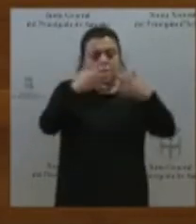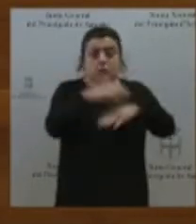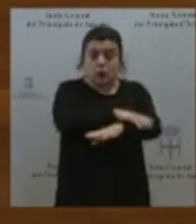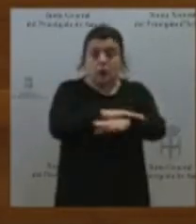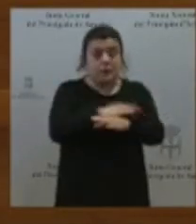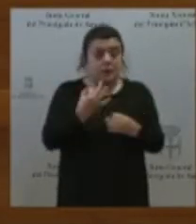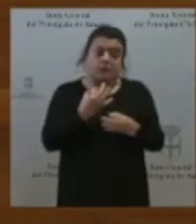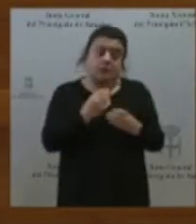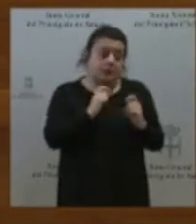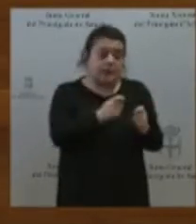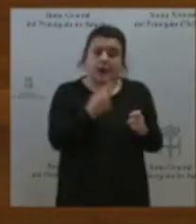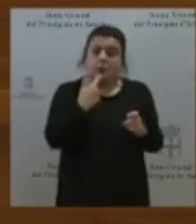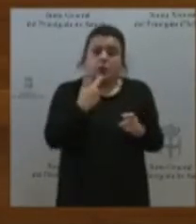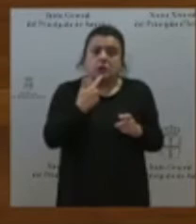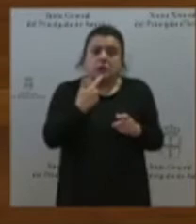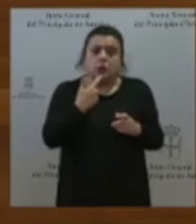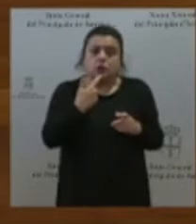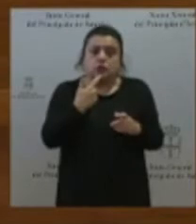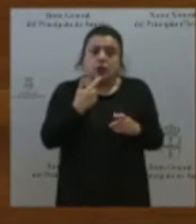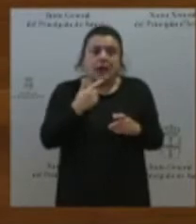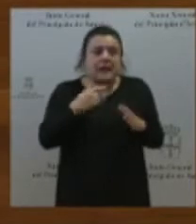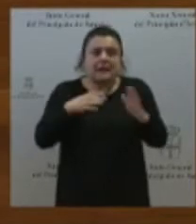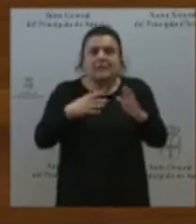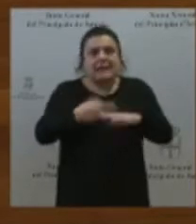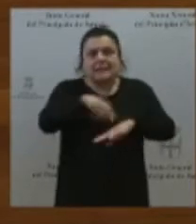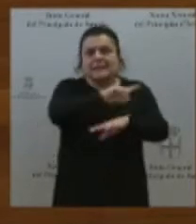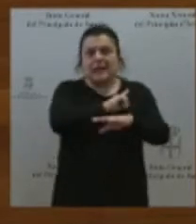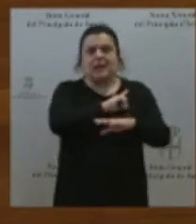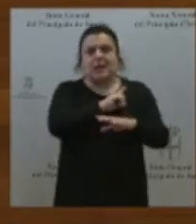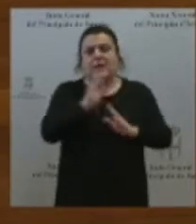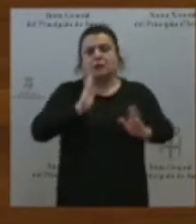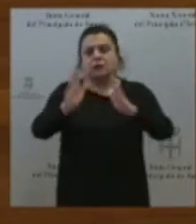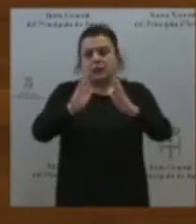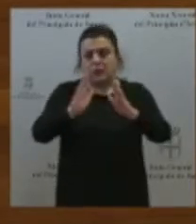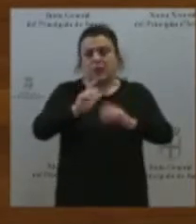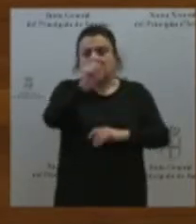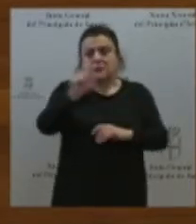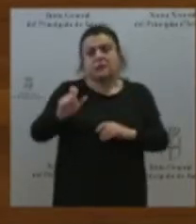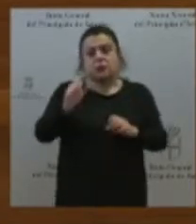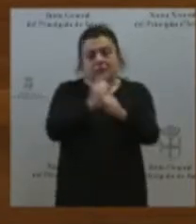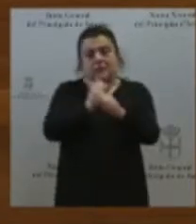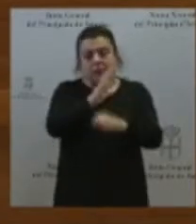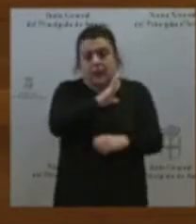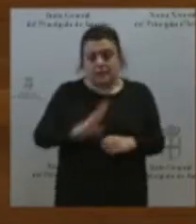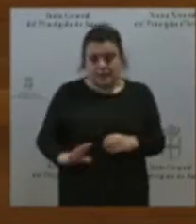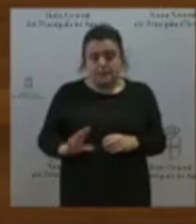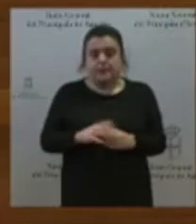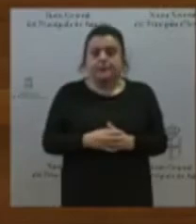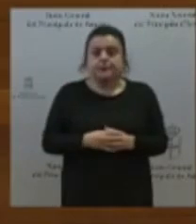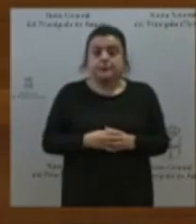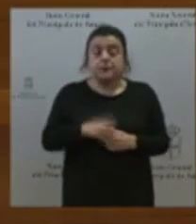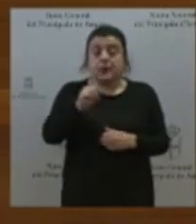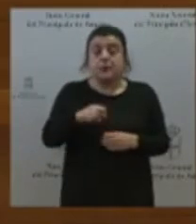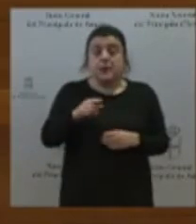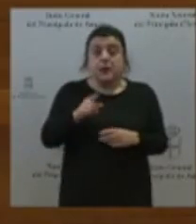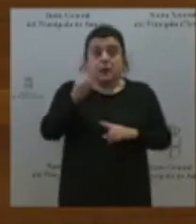afecta a los trabajadores interinos. Igualmente, nos preocupa que decisiones referentes a entes que dependen de la gestión común